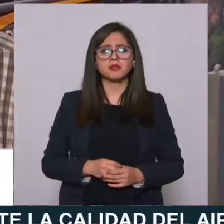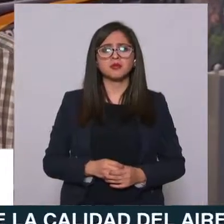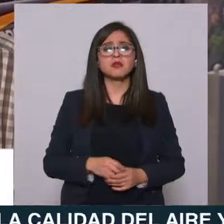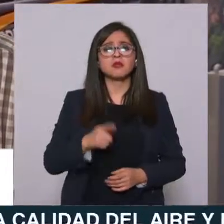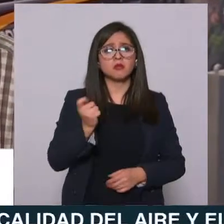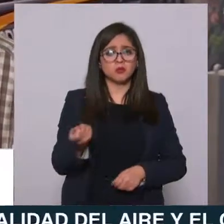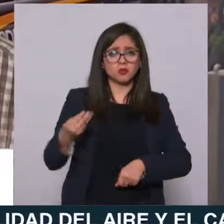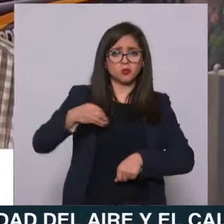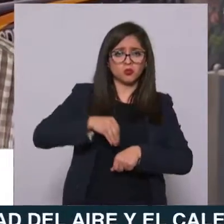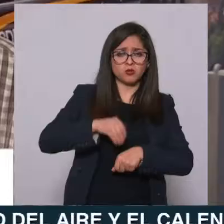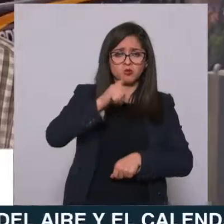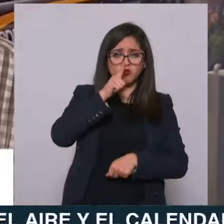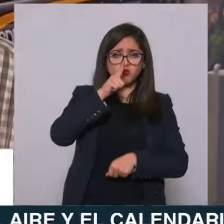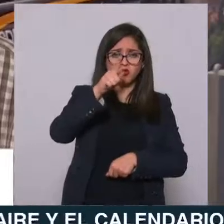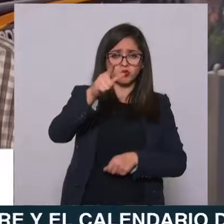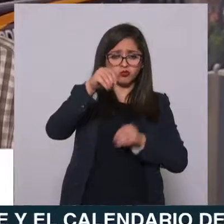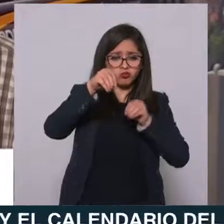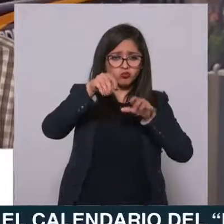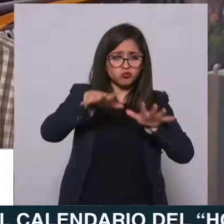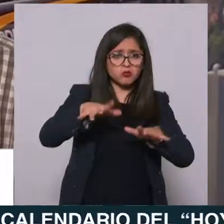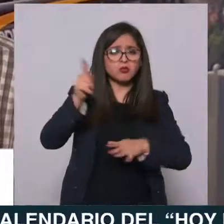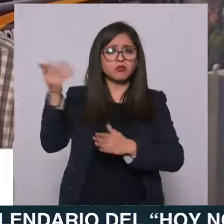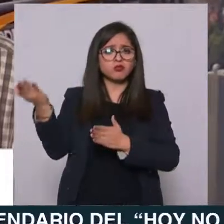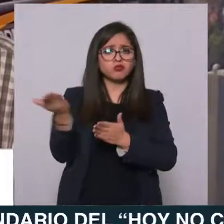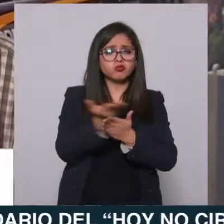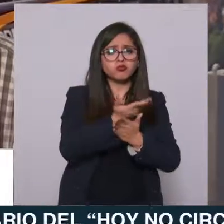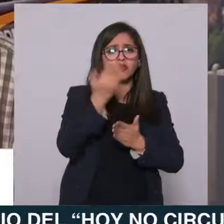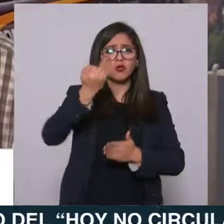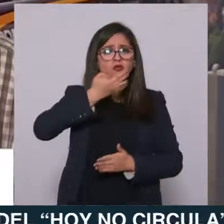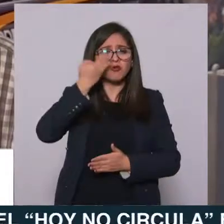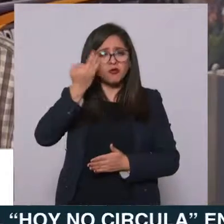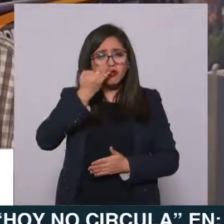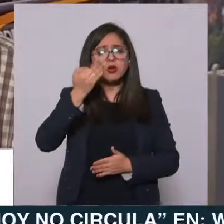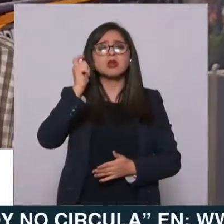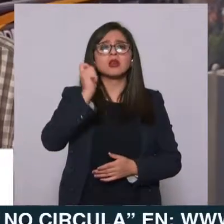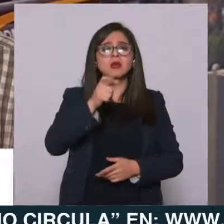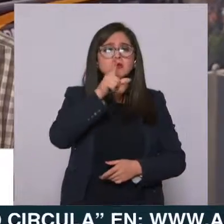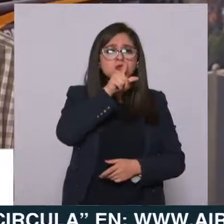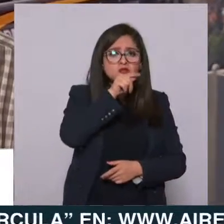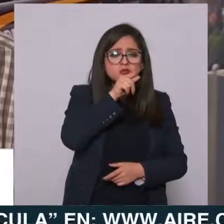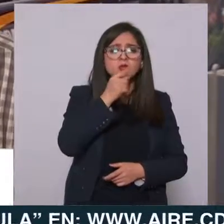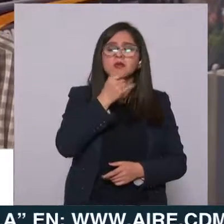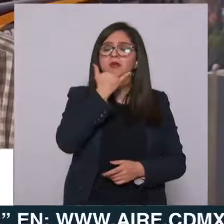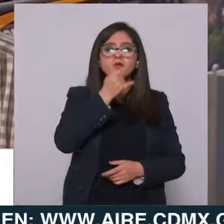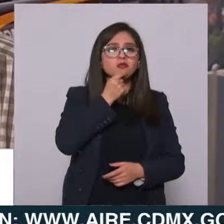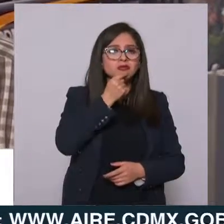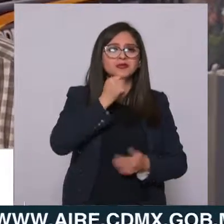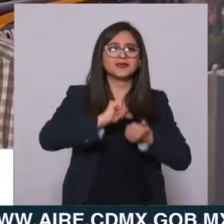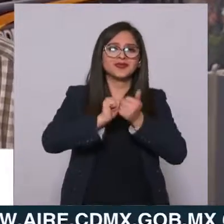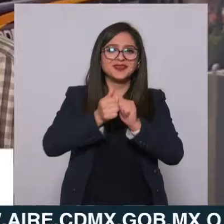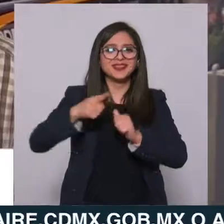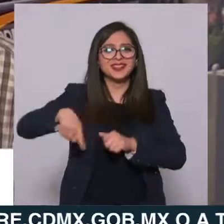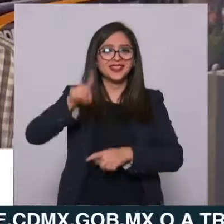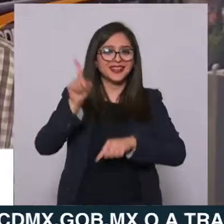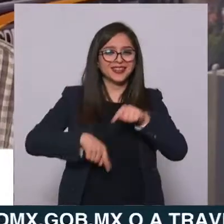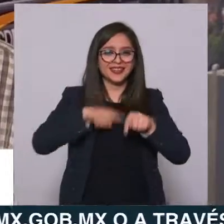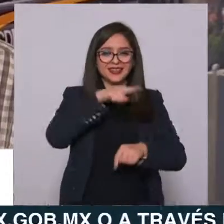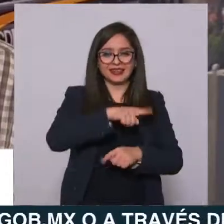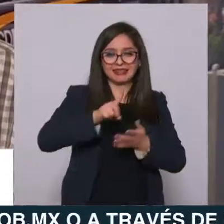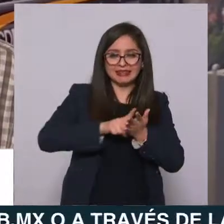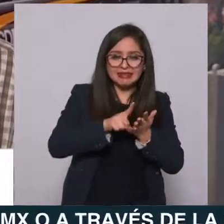alumbrado público y podas, presencia policíaca, combate al narcomenudeo, inhibición del consumo de alcohol,